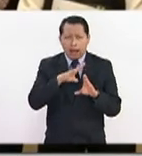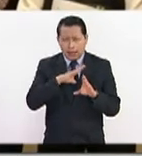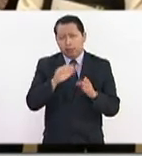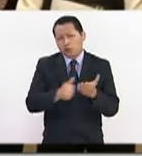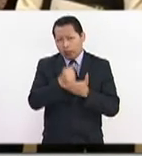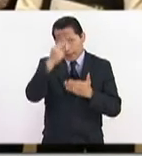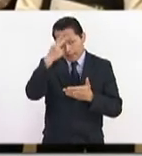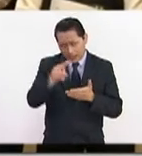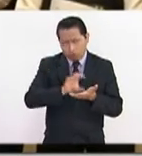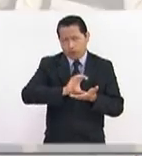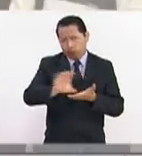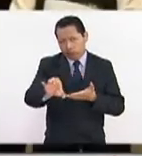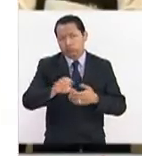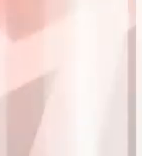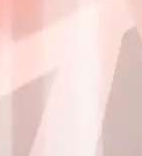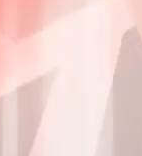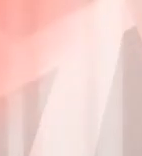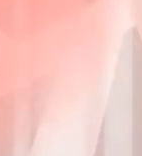la Ciudad de México.